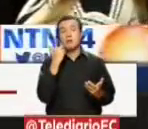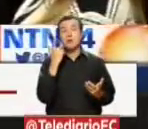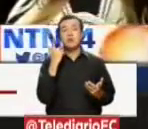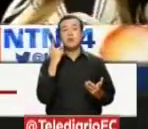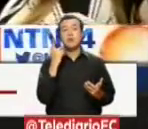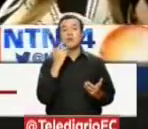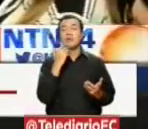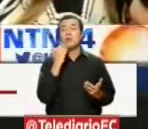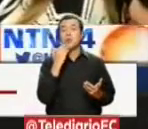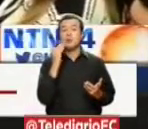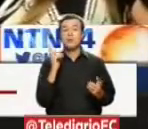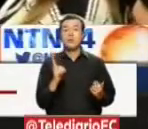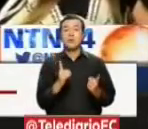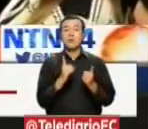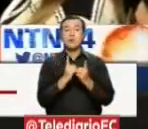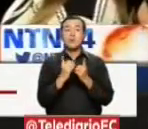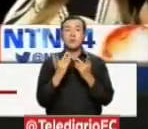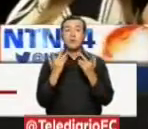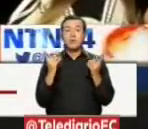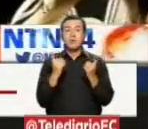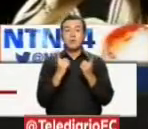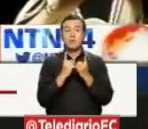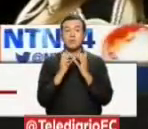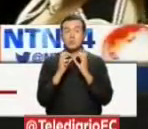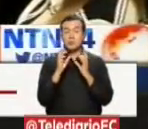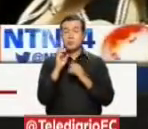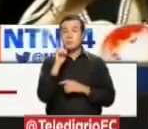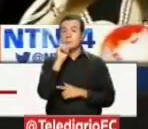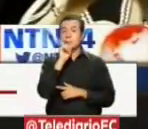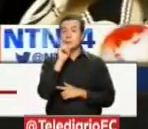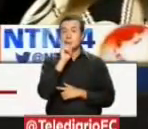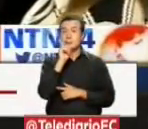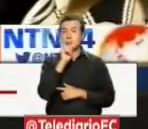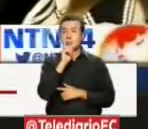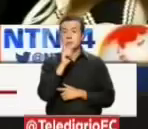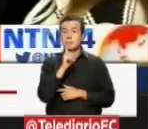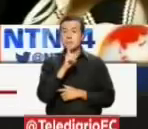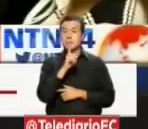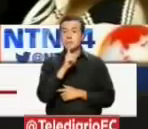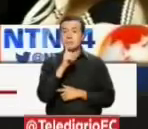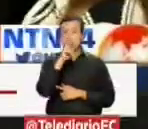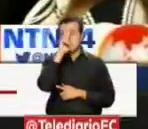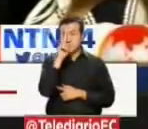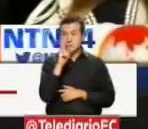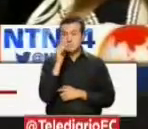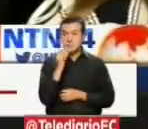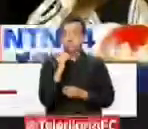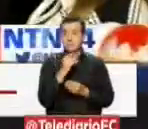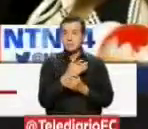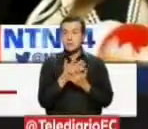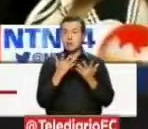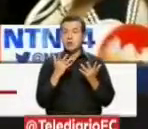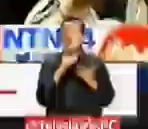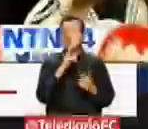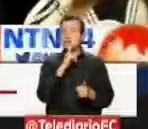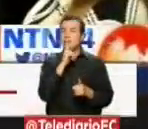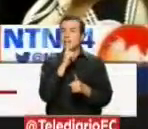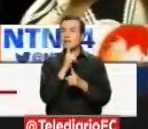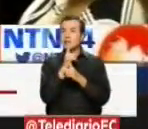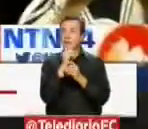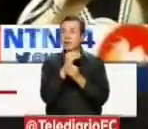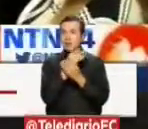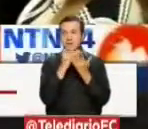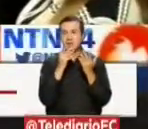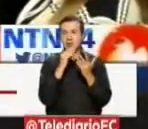una conversación. Una conversación con Maduro, y si fuera por el bien de Venezuela, se haría. ¿Iría a Caracas? Cuando yo